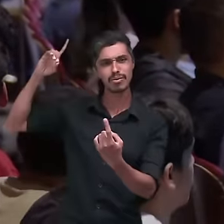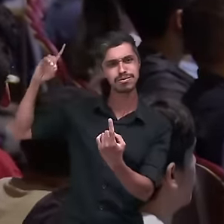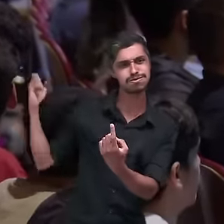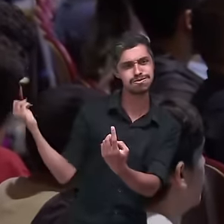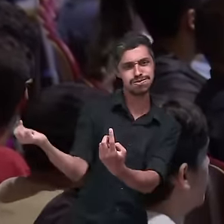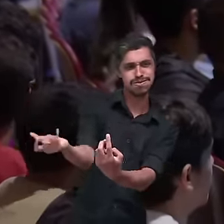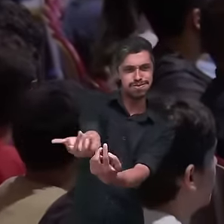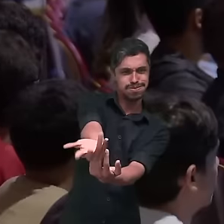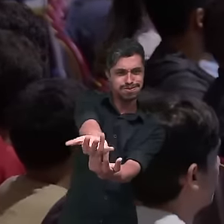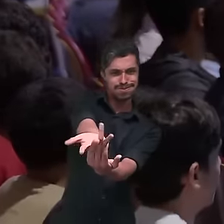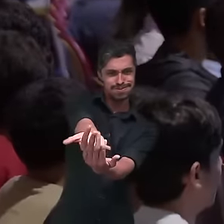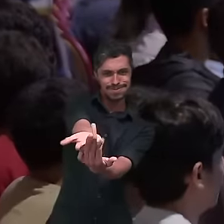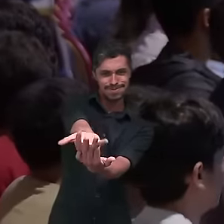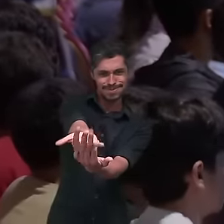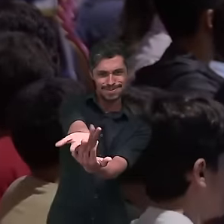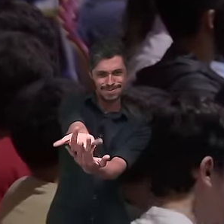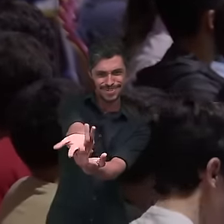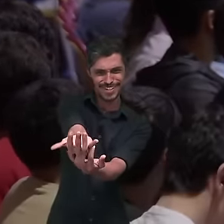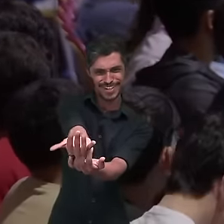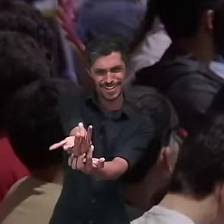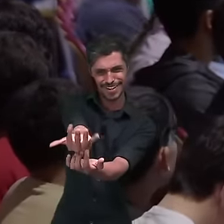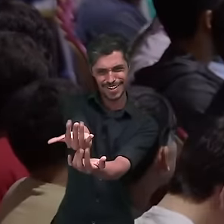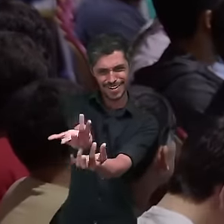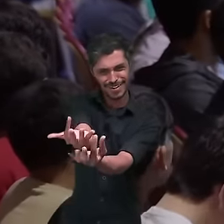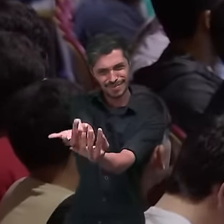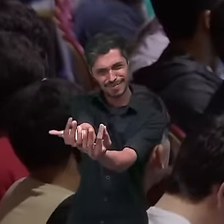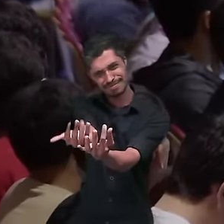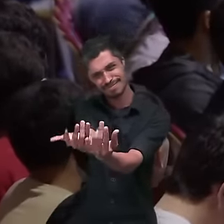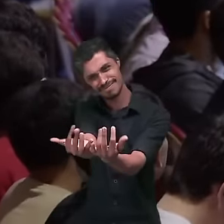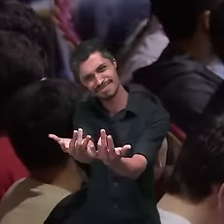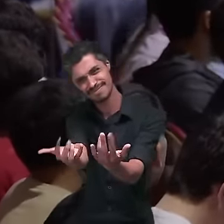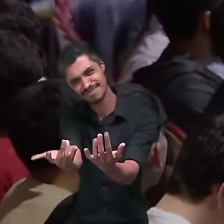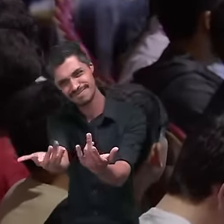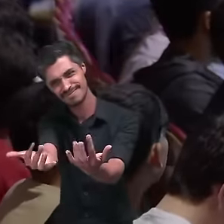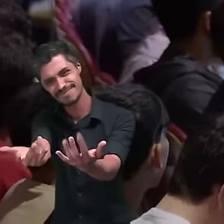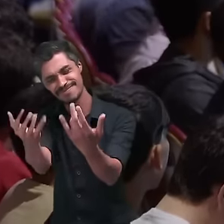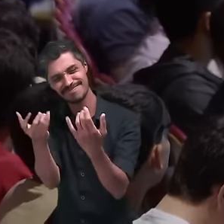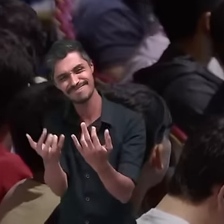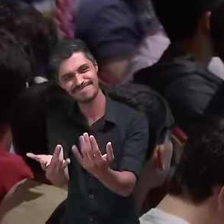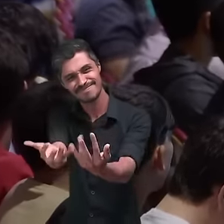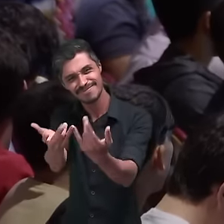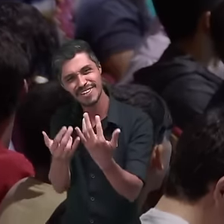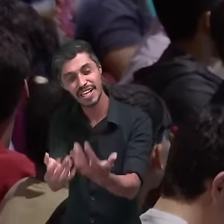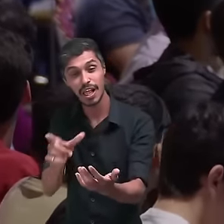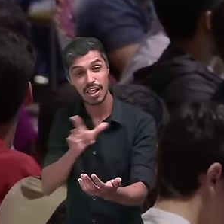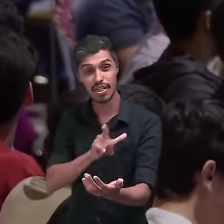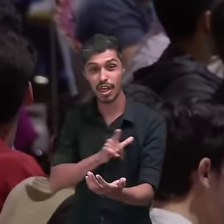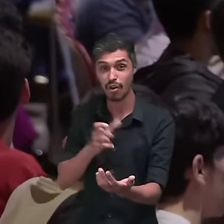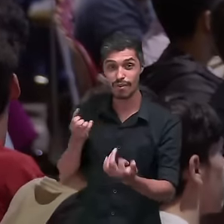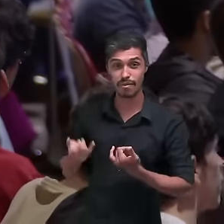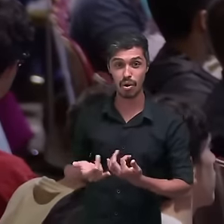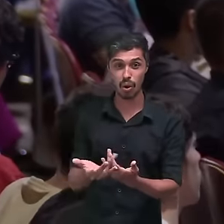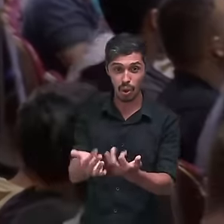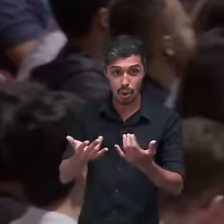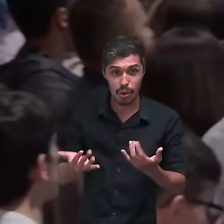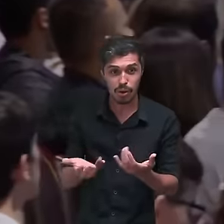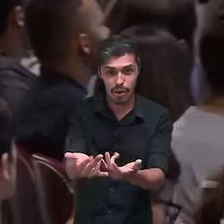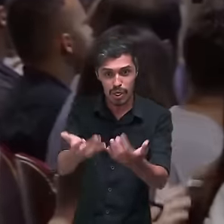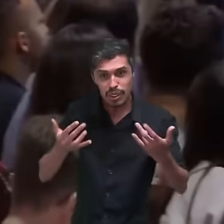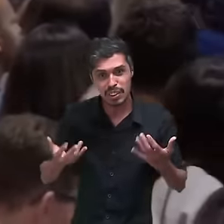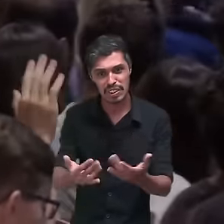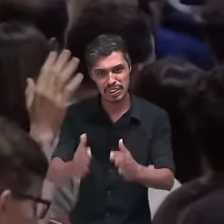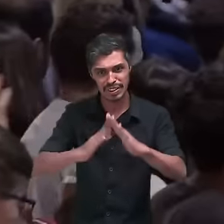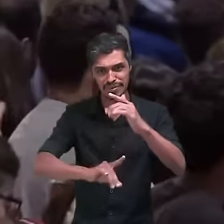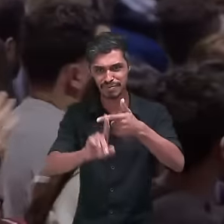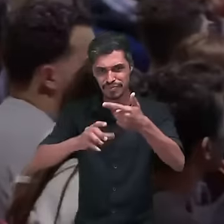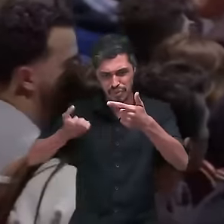iglesia. Es un son que está desciendo en medio de la iglesia. Aleluya. Hay un fuego, una presencia pasando en medio de la iglesia.